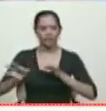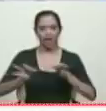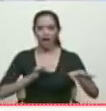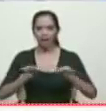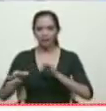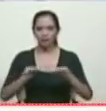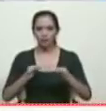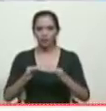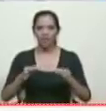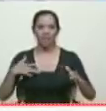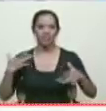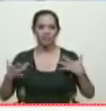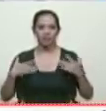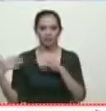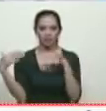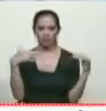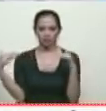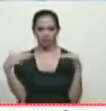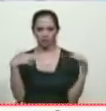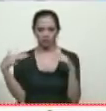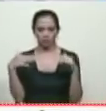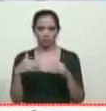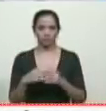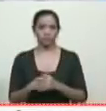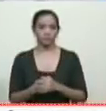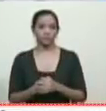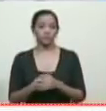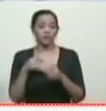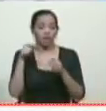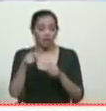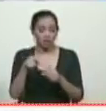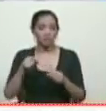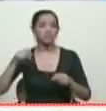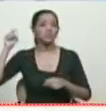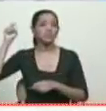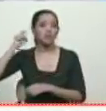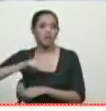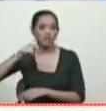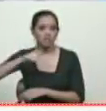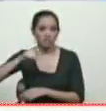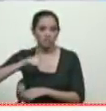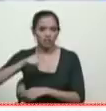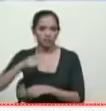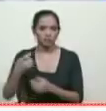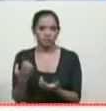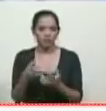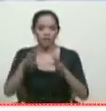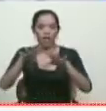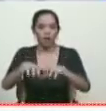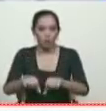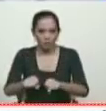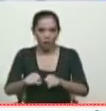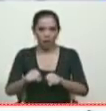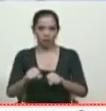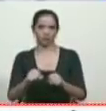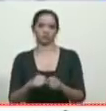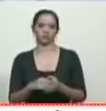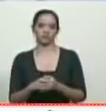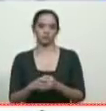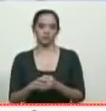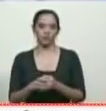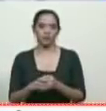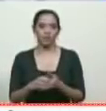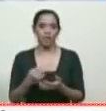En ese teatro de operaciones de guerra necesitan colonizar o necesitan abordar y tomar